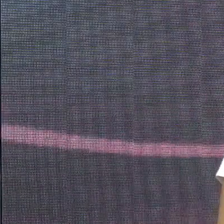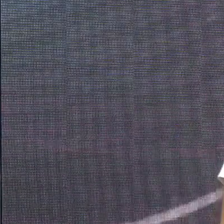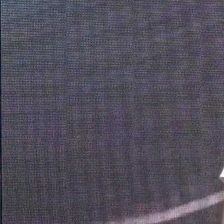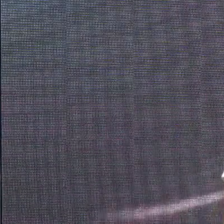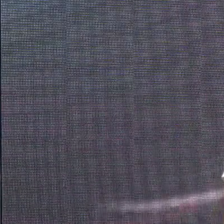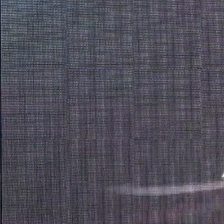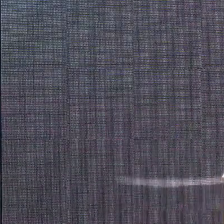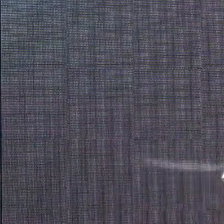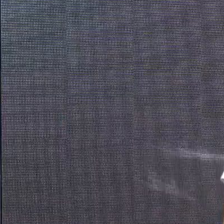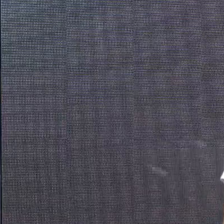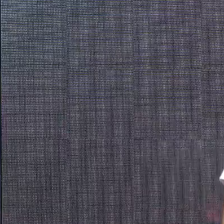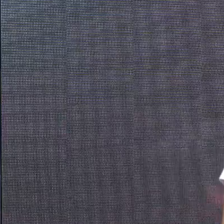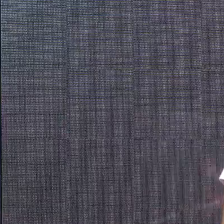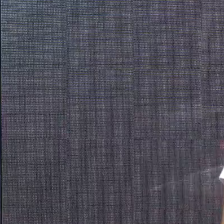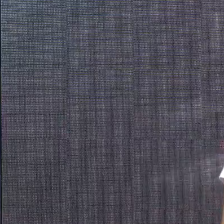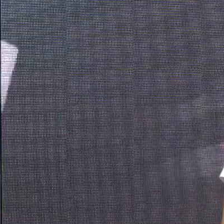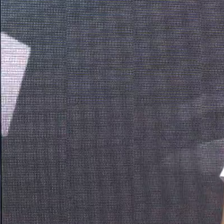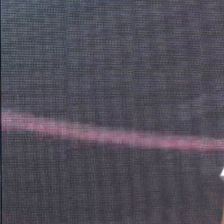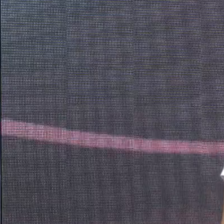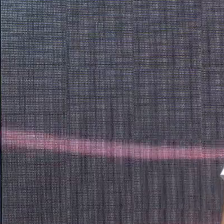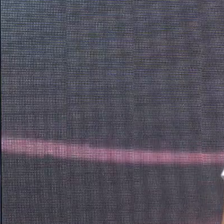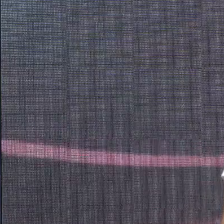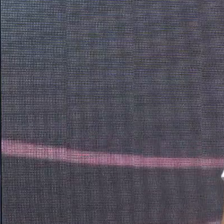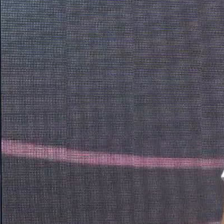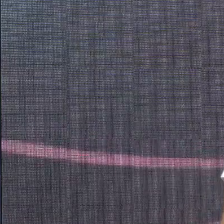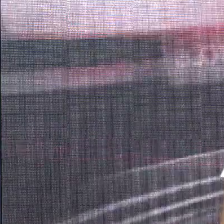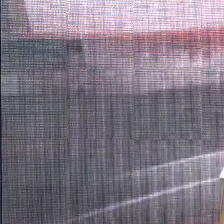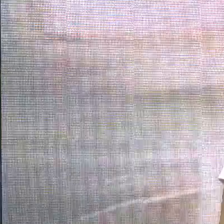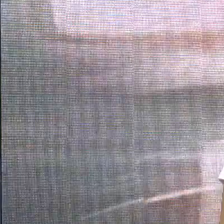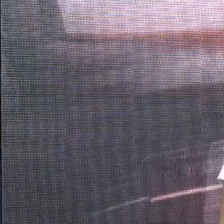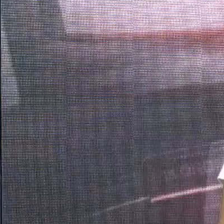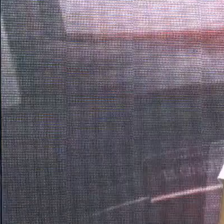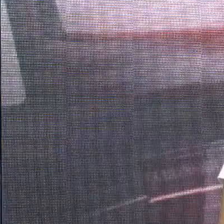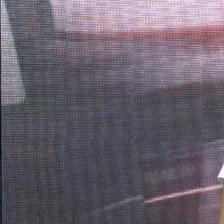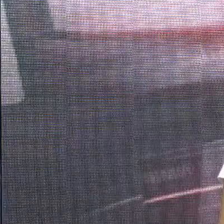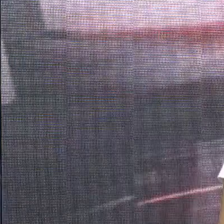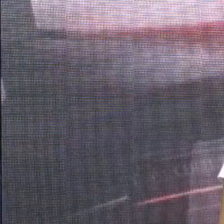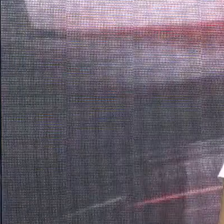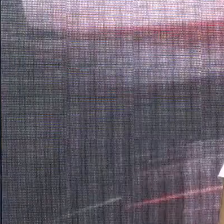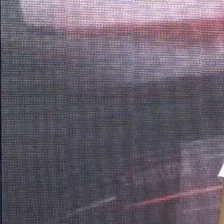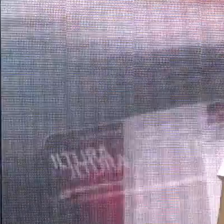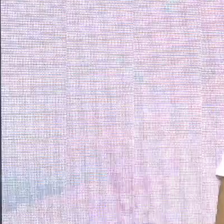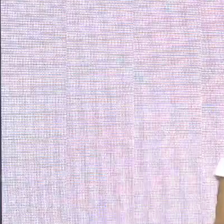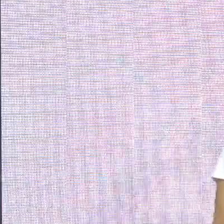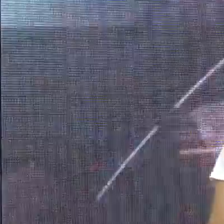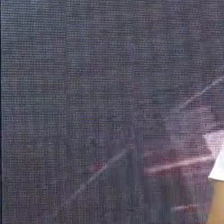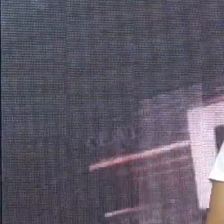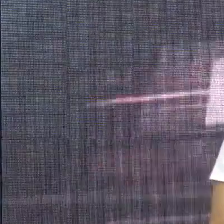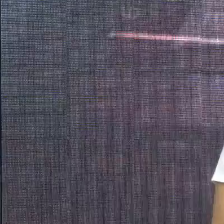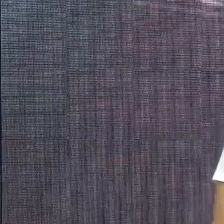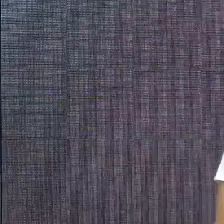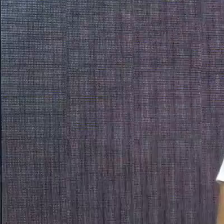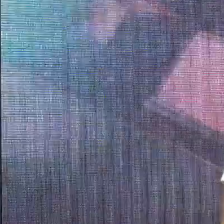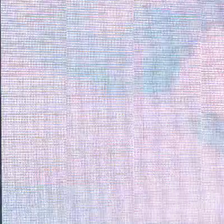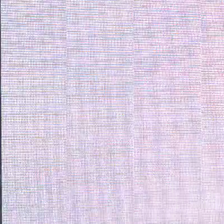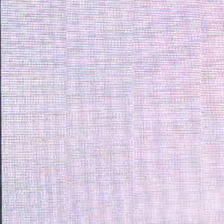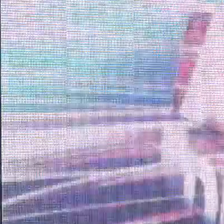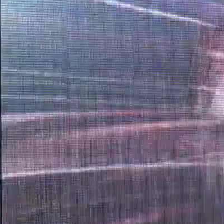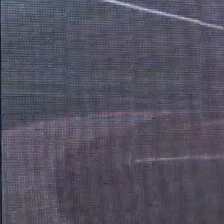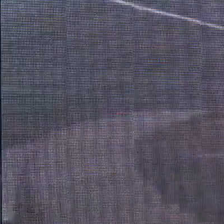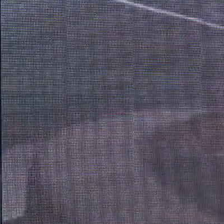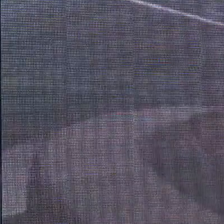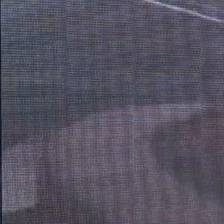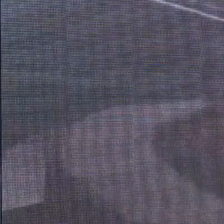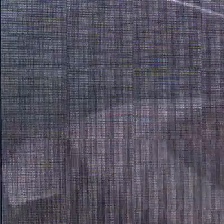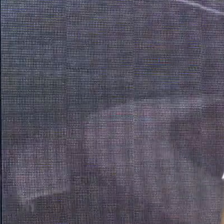Juventudes. Sí, bueno, lanzamos el lunes anterior, lanzamos la beca de